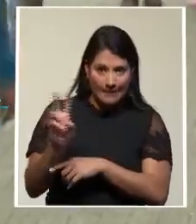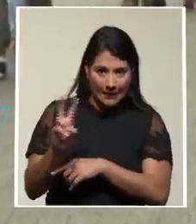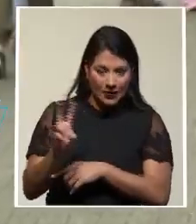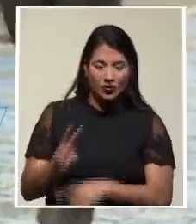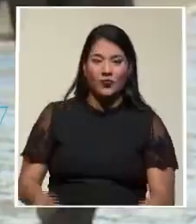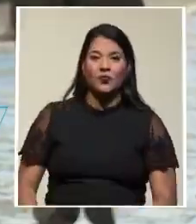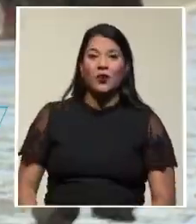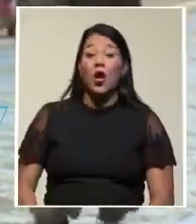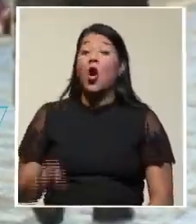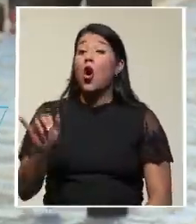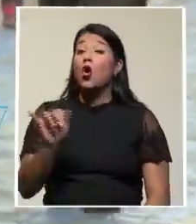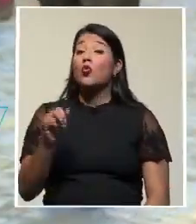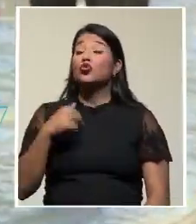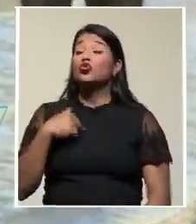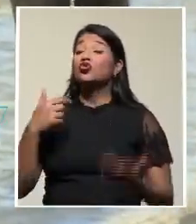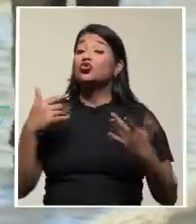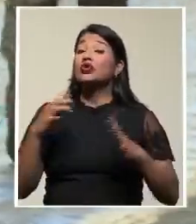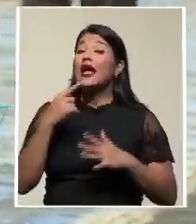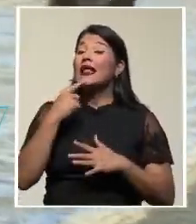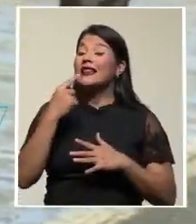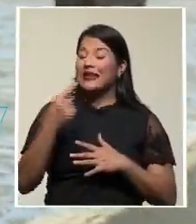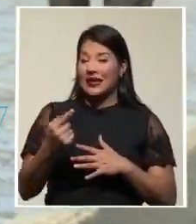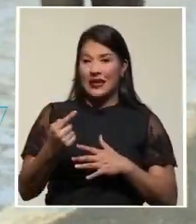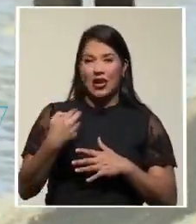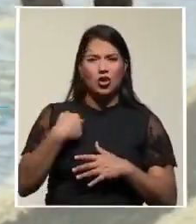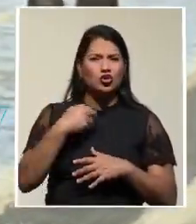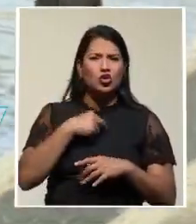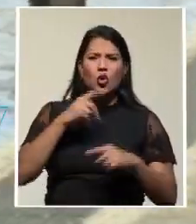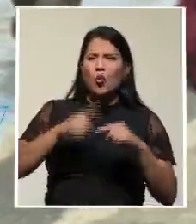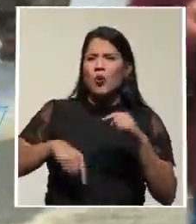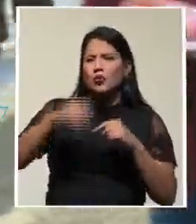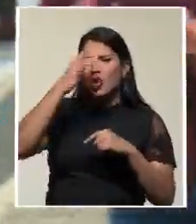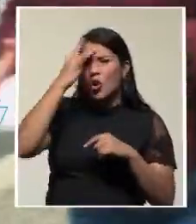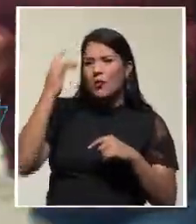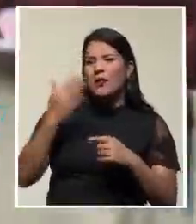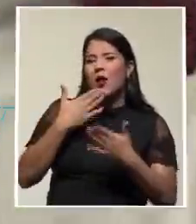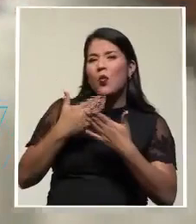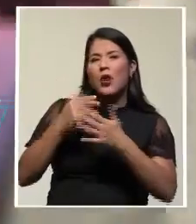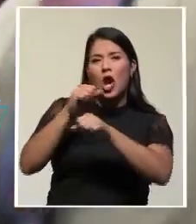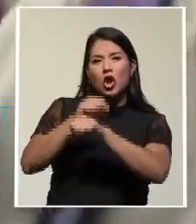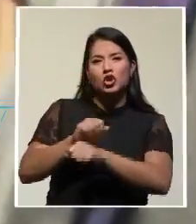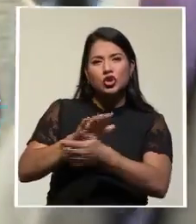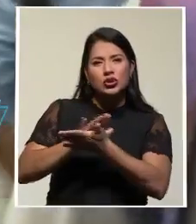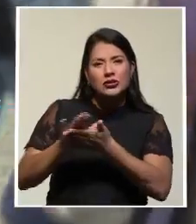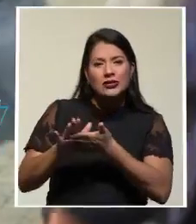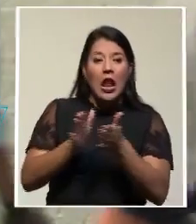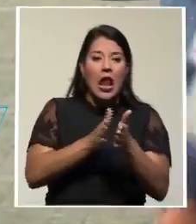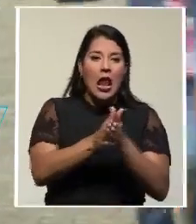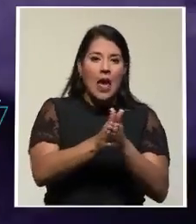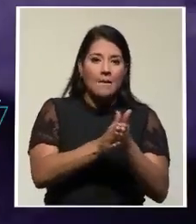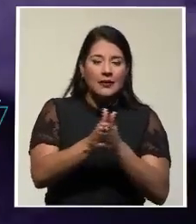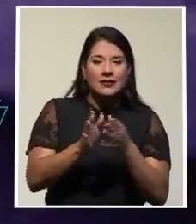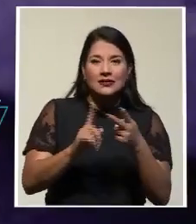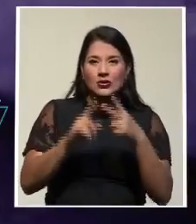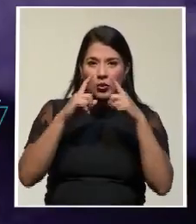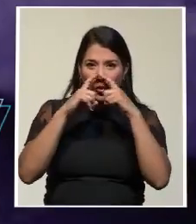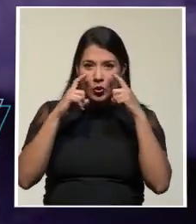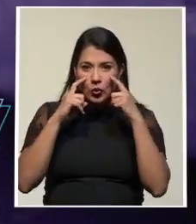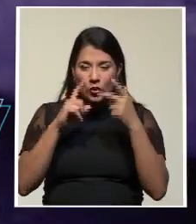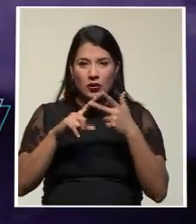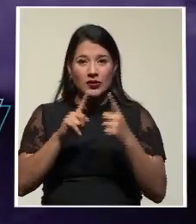como lo mencioné al principio, los buenos hábitos de higiene, lavarse las manos, el usar las mascarillas, el mantenernos en las